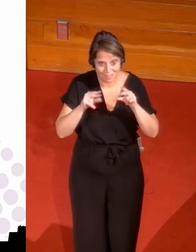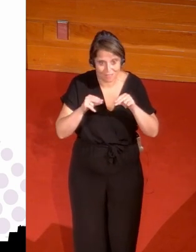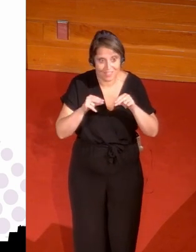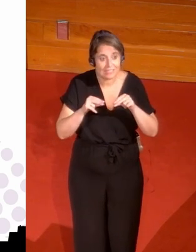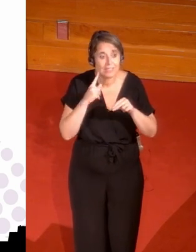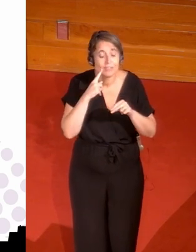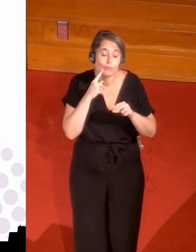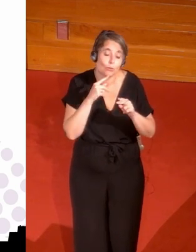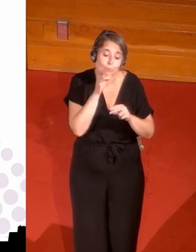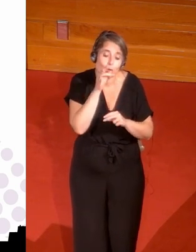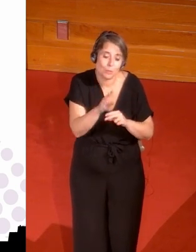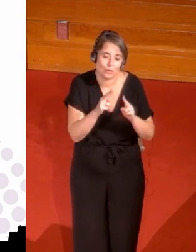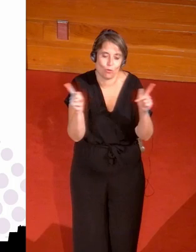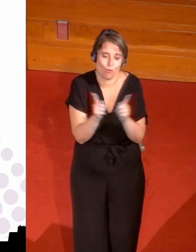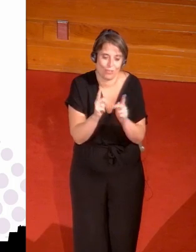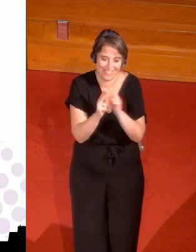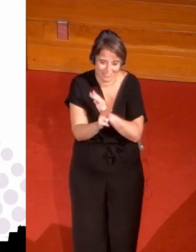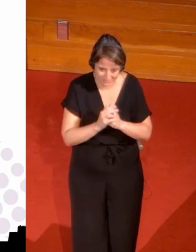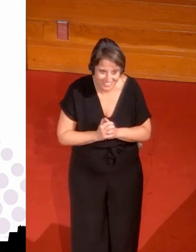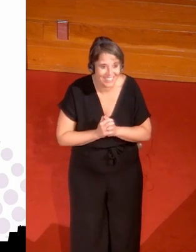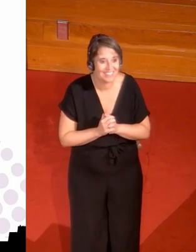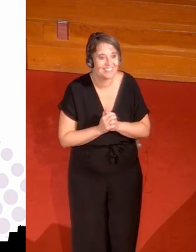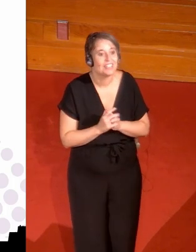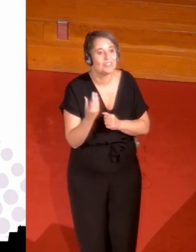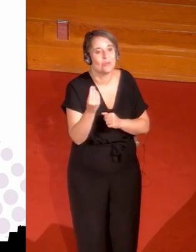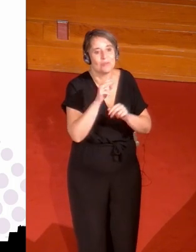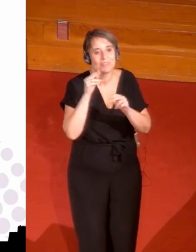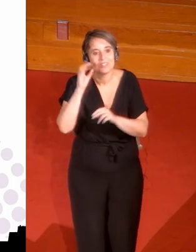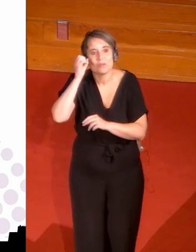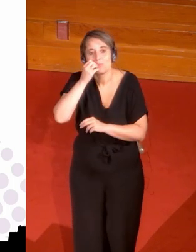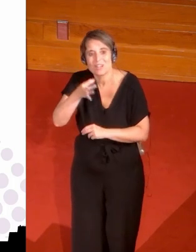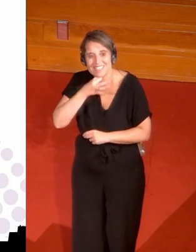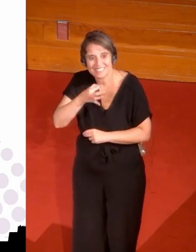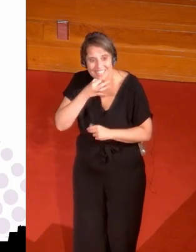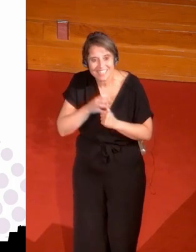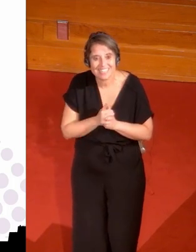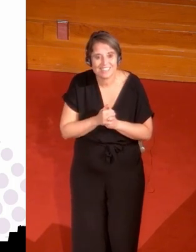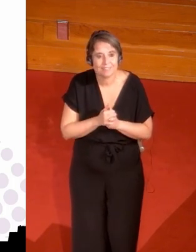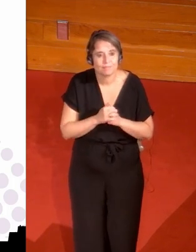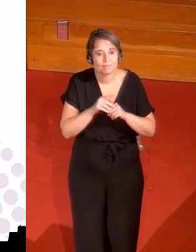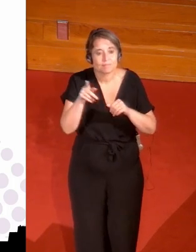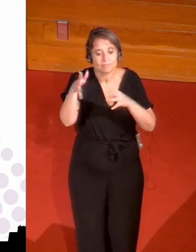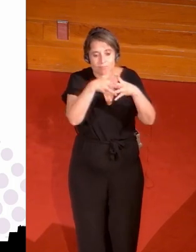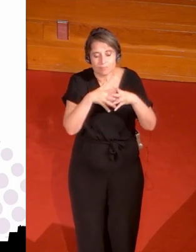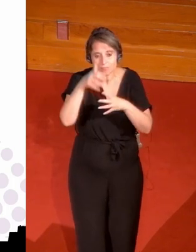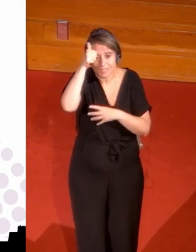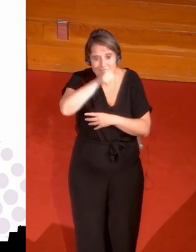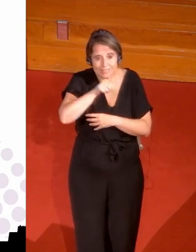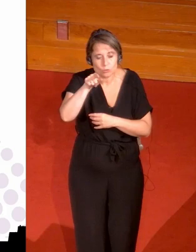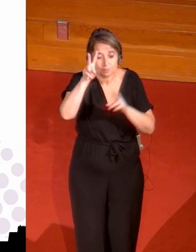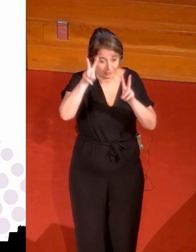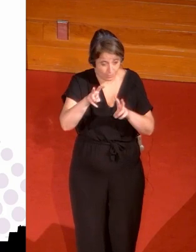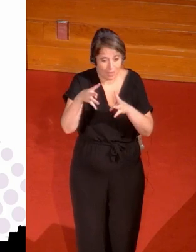prometo ser breve en la última respuesta intentaré ser breve Yo también Buenas tardes quería preguntar con el tema de Estados Unidos que es